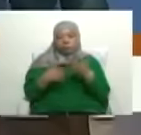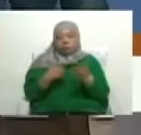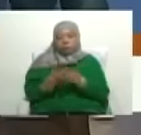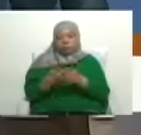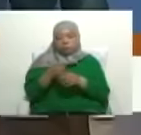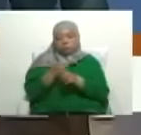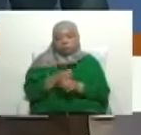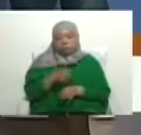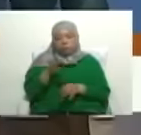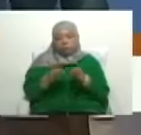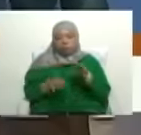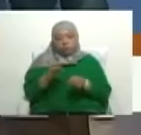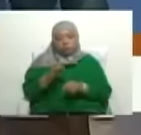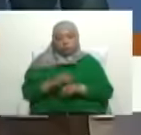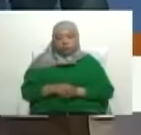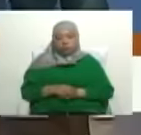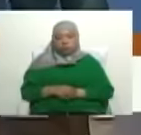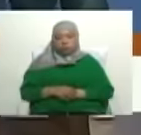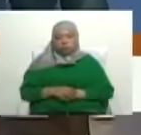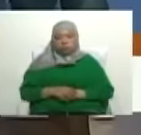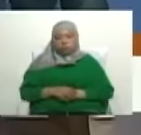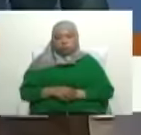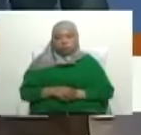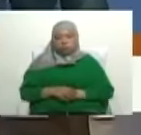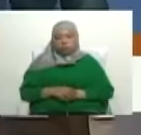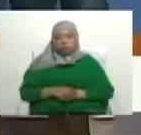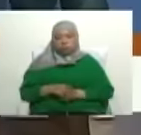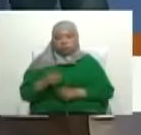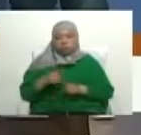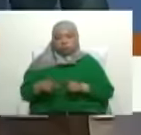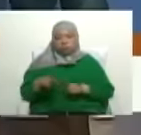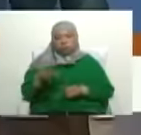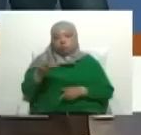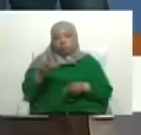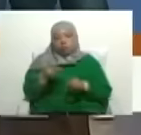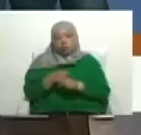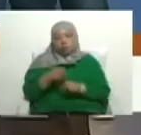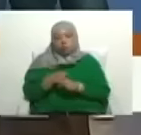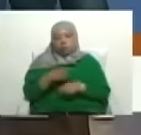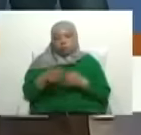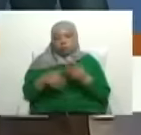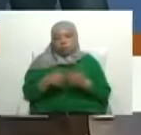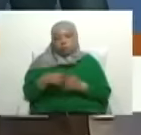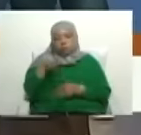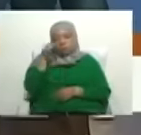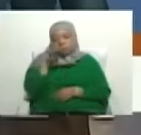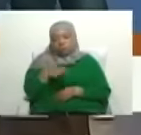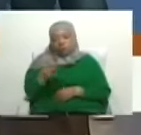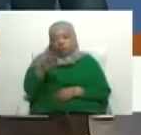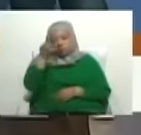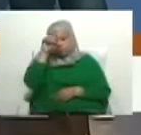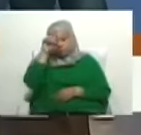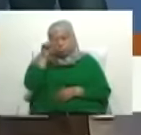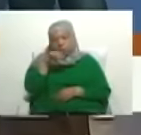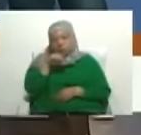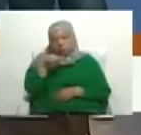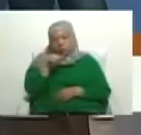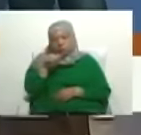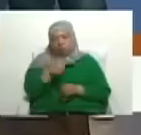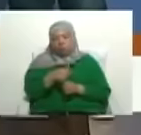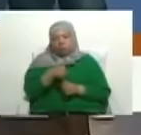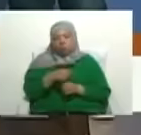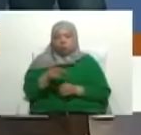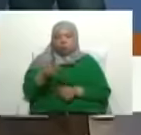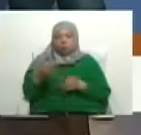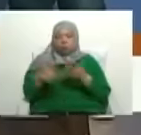Internacional de Justicia. Lo dijo. Y el otro, Capriles, salió diciendo barrabasadas, tonterías, estupideces, tan estúpidas que salieron en